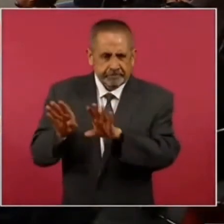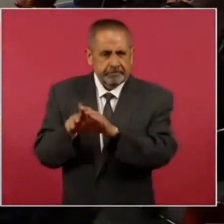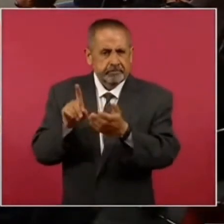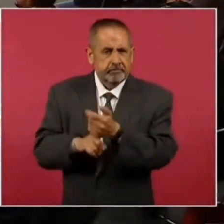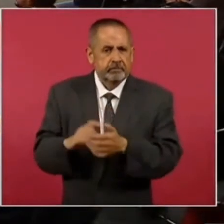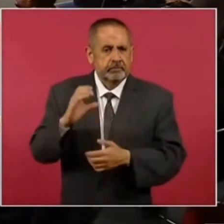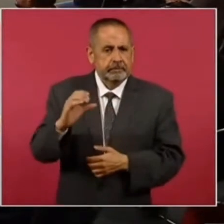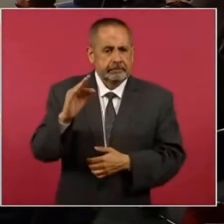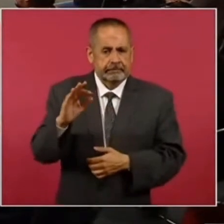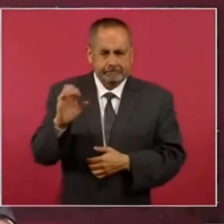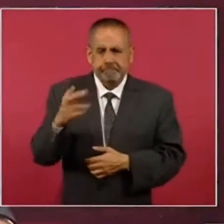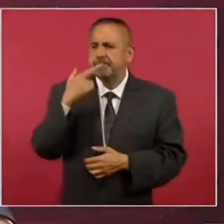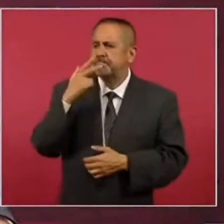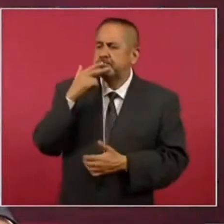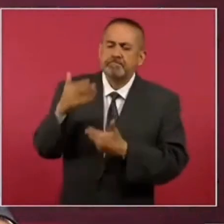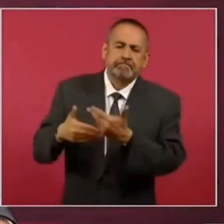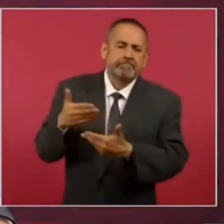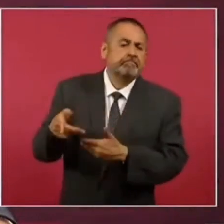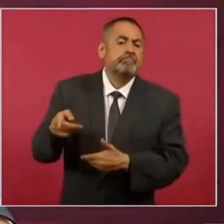Comisión Federal de Electricidad.